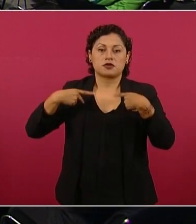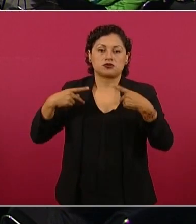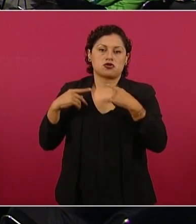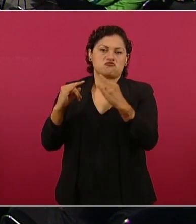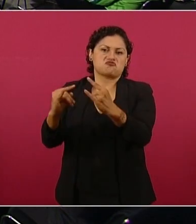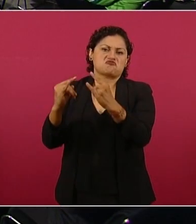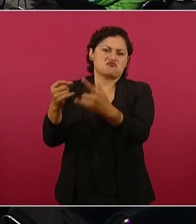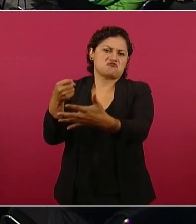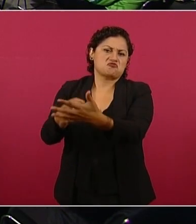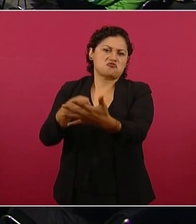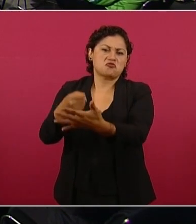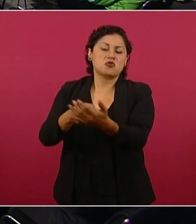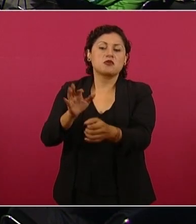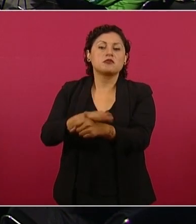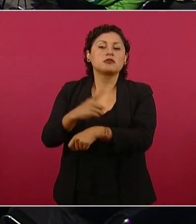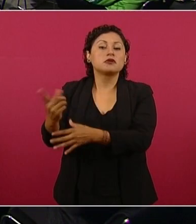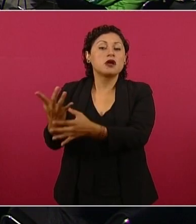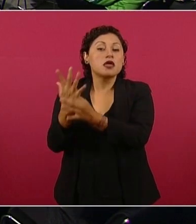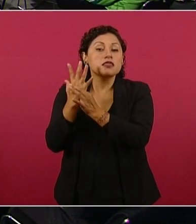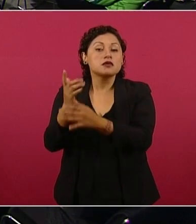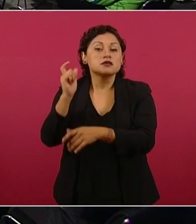pues llegarían eventualmente